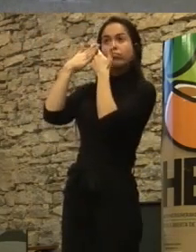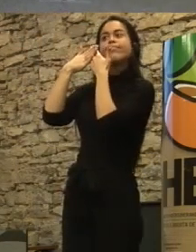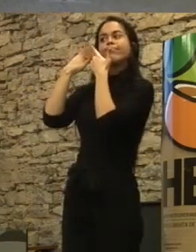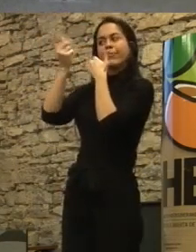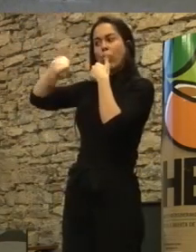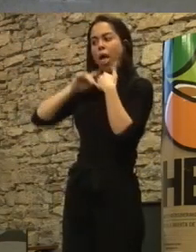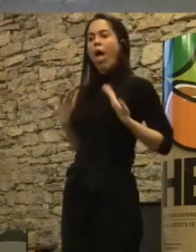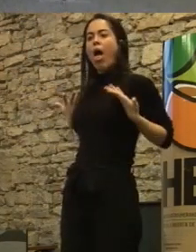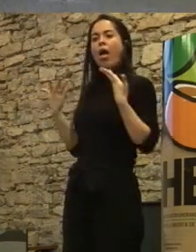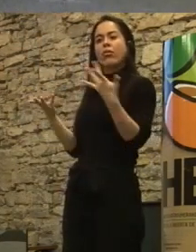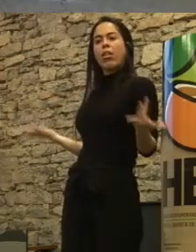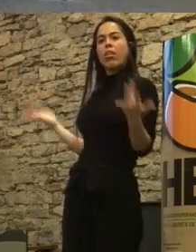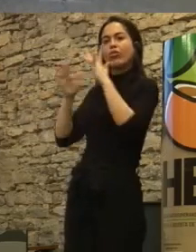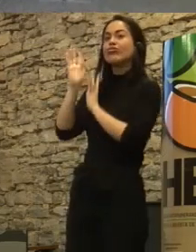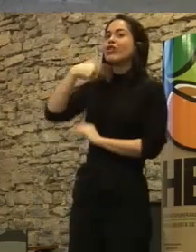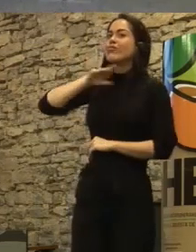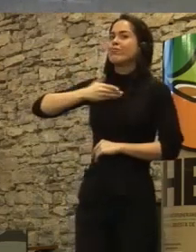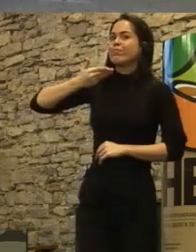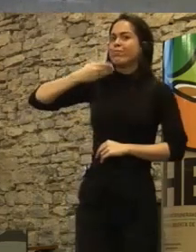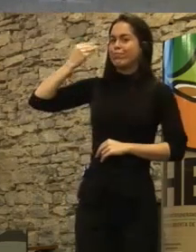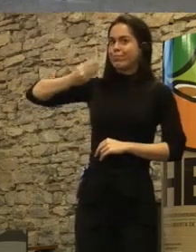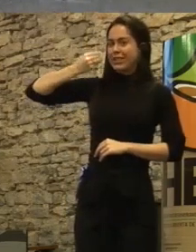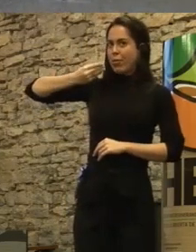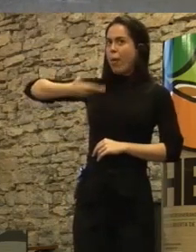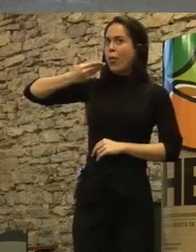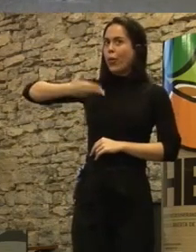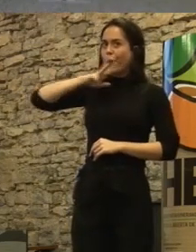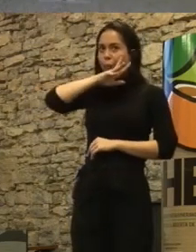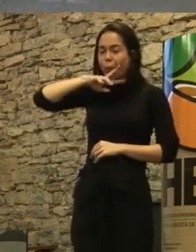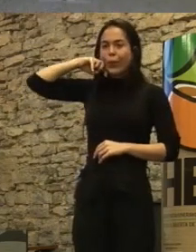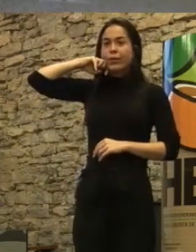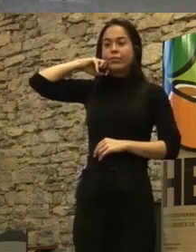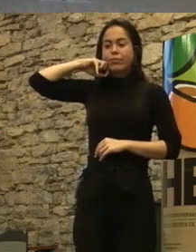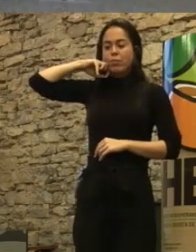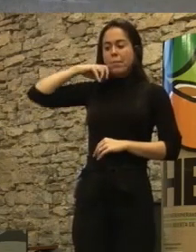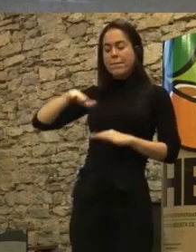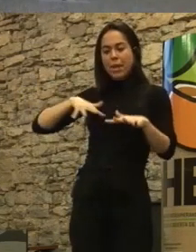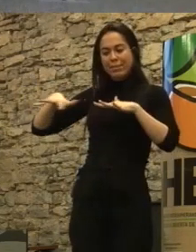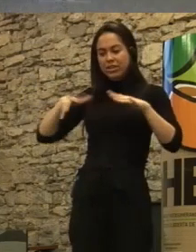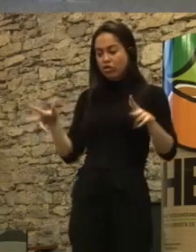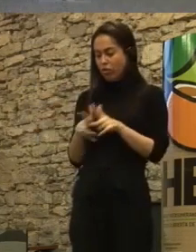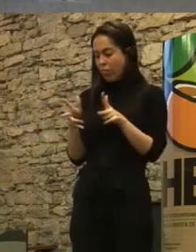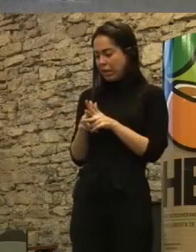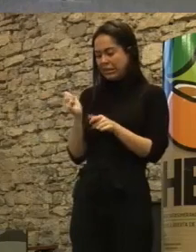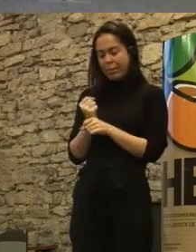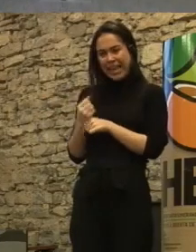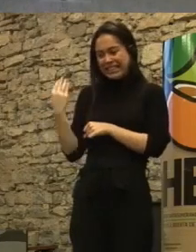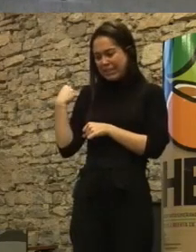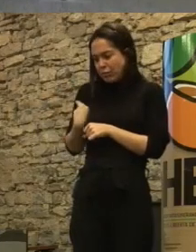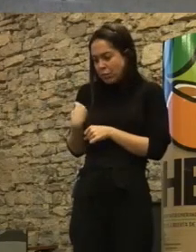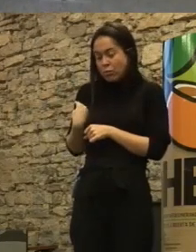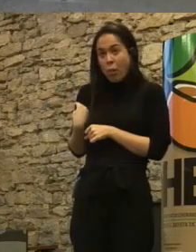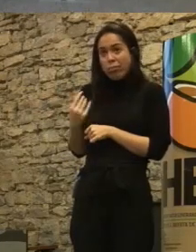Son lo que nosotros llamamos el diamante, es decir, unir emprendedores sociales que están trabajando en lo mismo desde diferentes